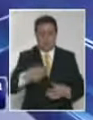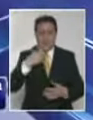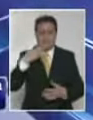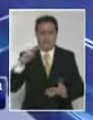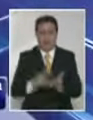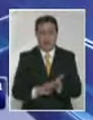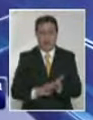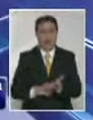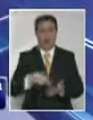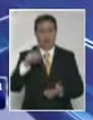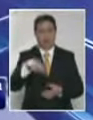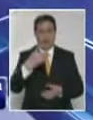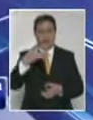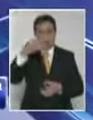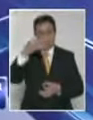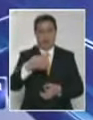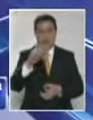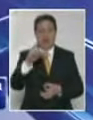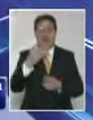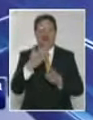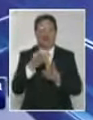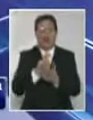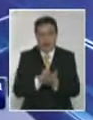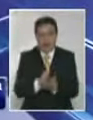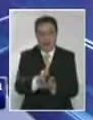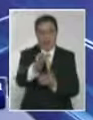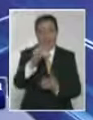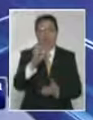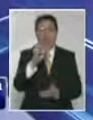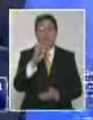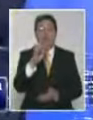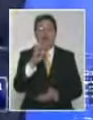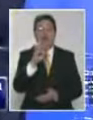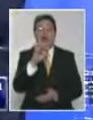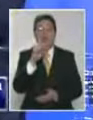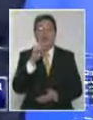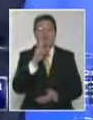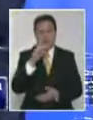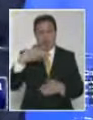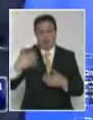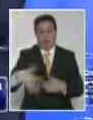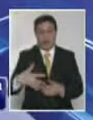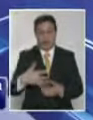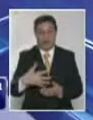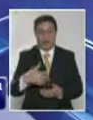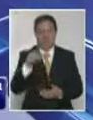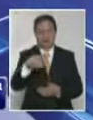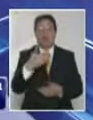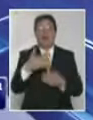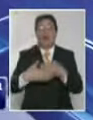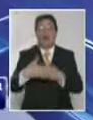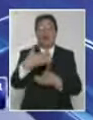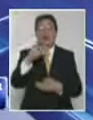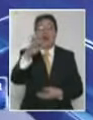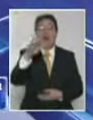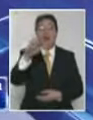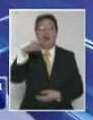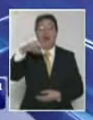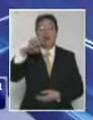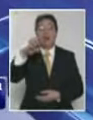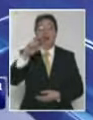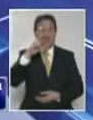línea editorial muy marcada, muy clara. Usted, don Víctor Pérez Cotá, pues sí, estuvo precisamente en el Mercurio, que era un